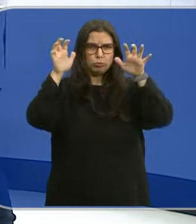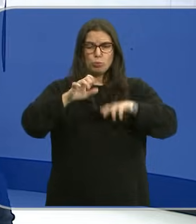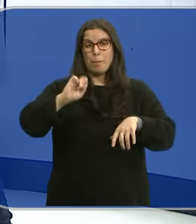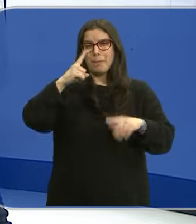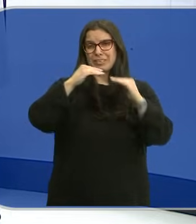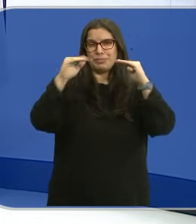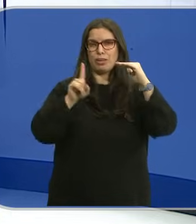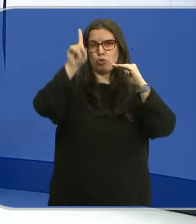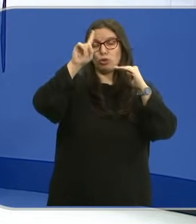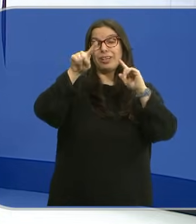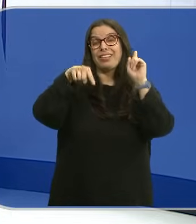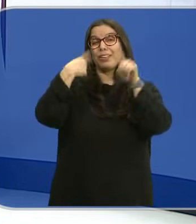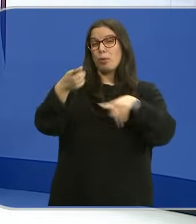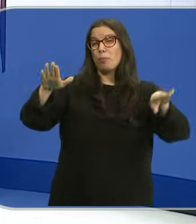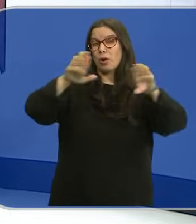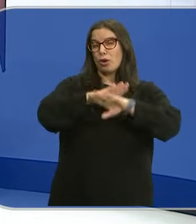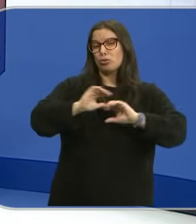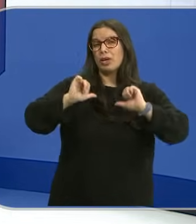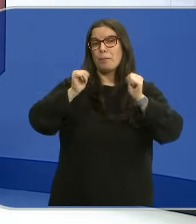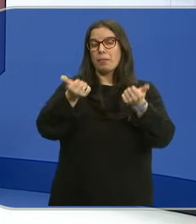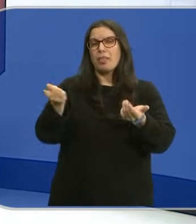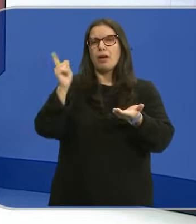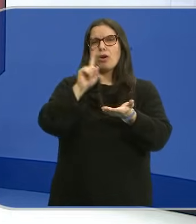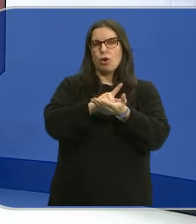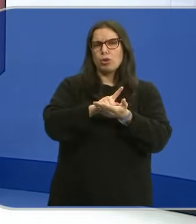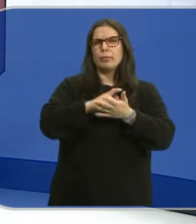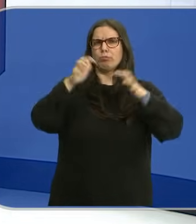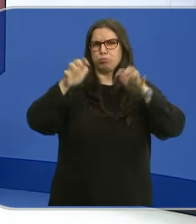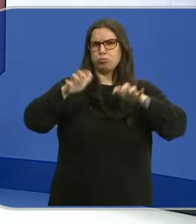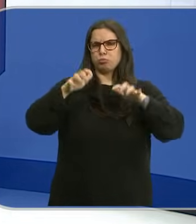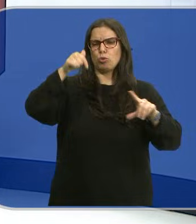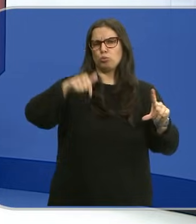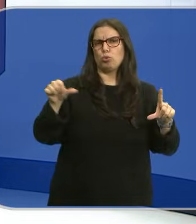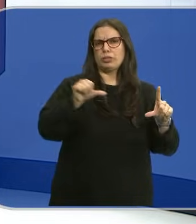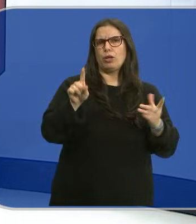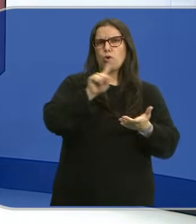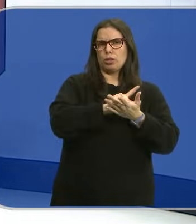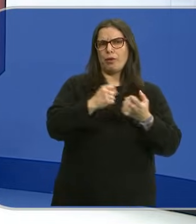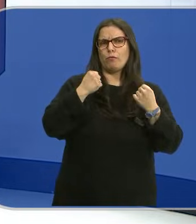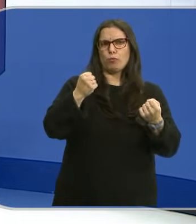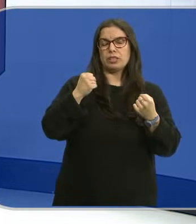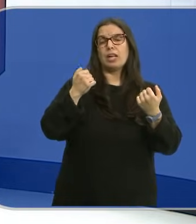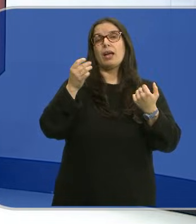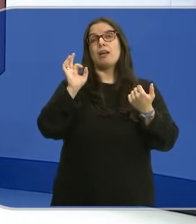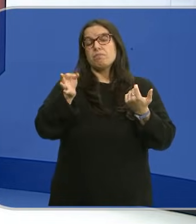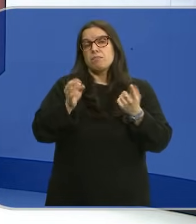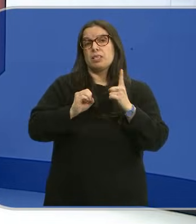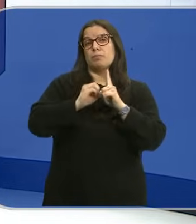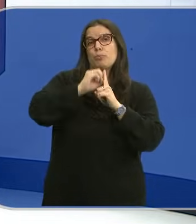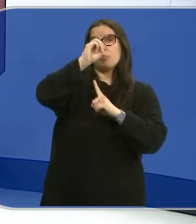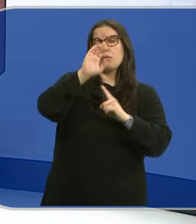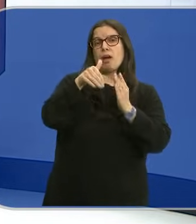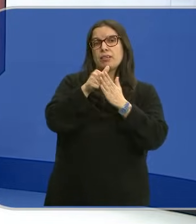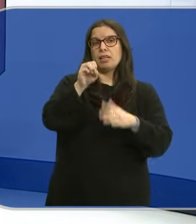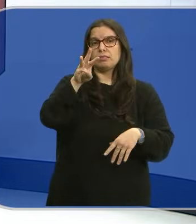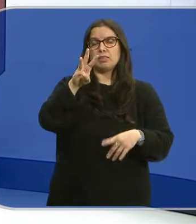norte de nuestra comunidad. Luego ya de cara a la noche volverán a entrar precipitaciones bastante intensas por el suroeste. Pero sí, hoy las temperaturas suben bastante, llegaremos incluso a